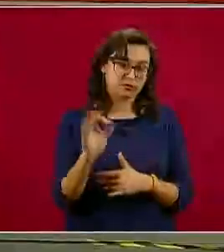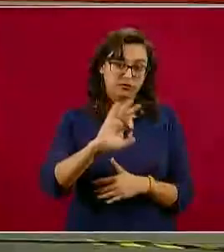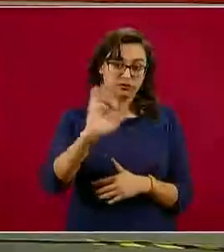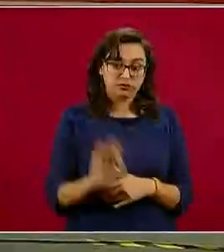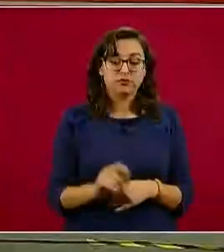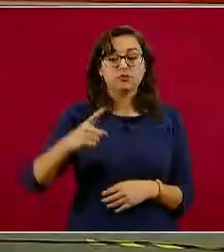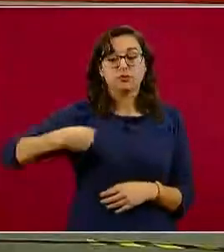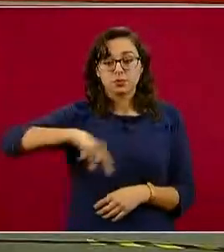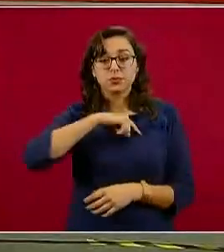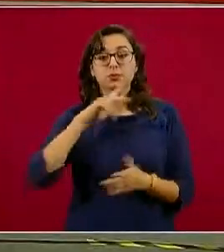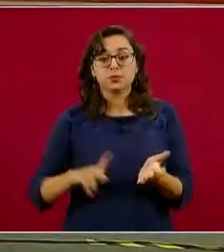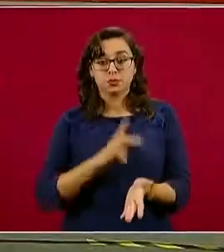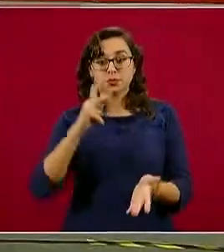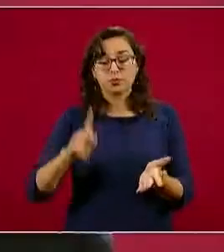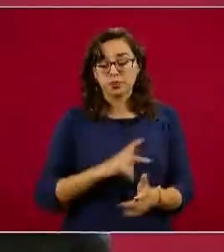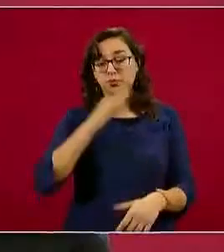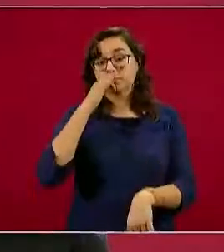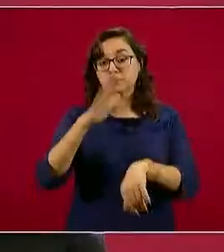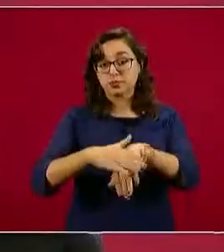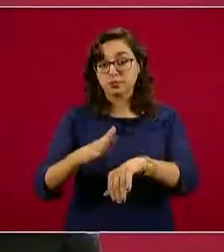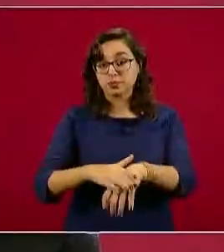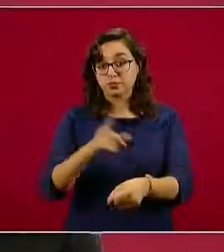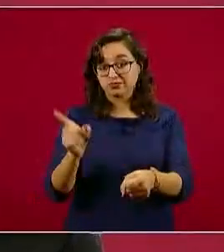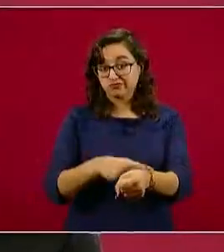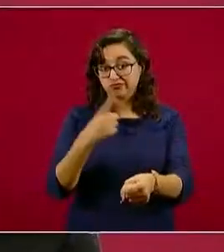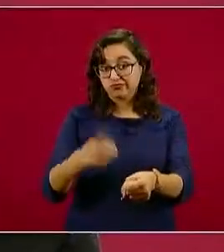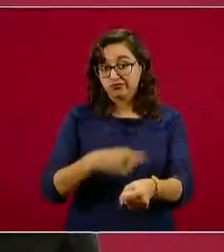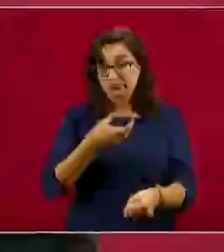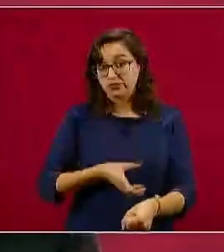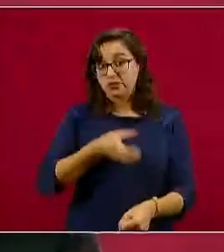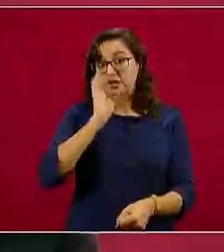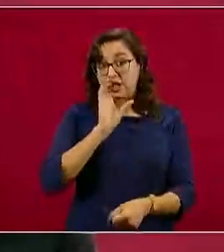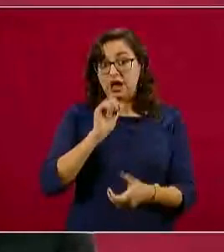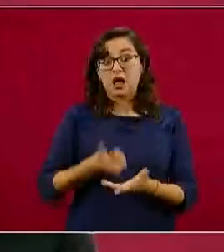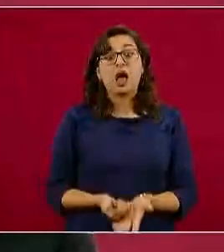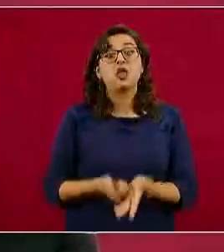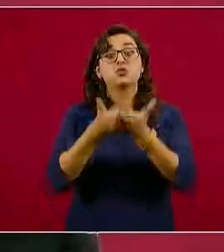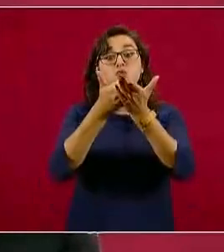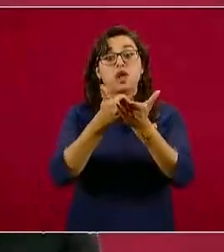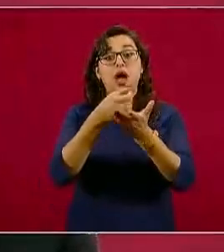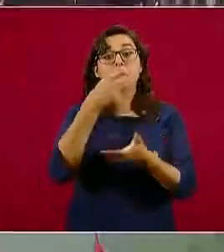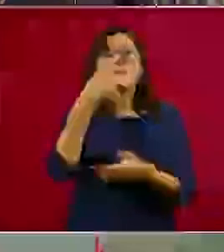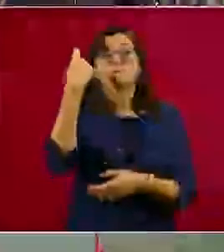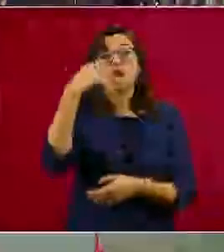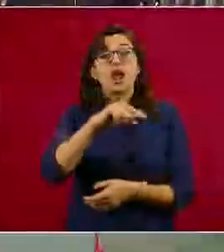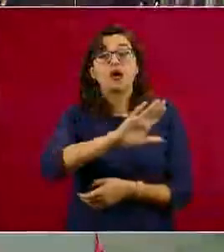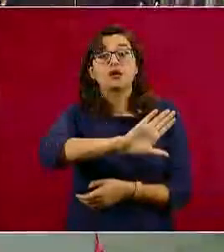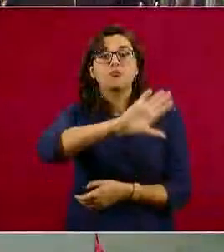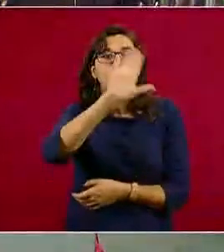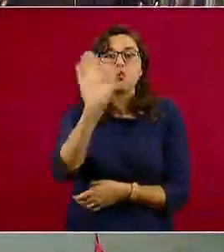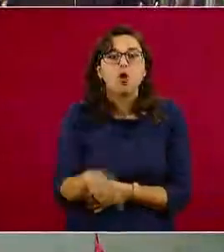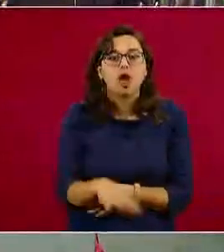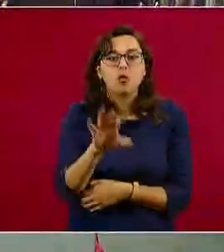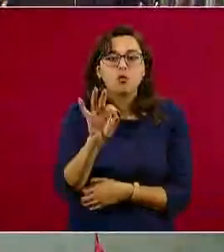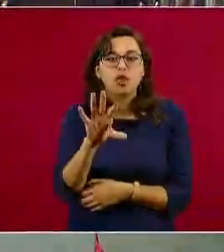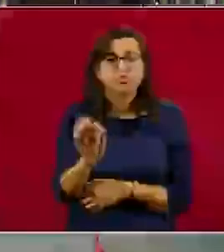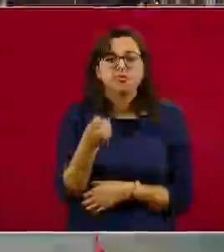bebidas azucaradas contribuyen con 43 mil muertes por año, en una